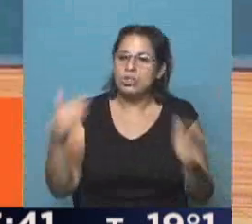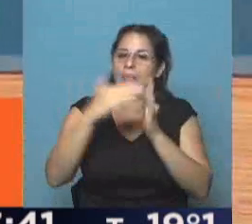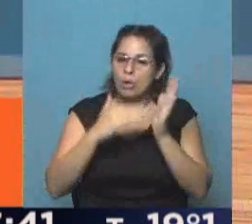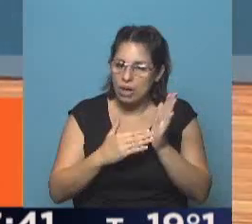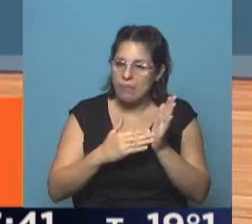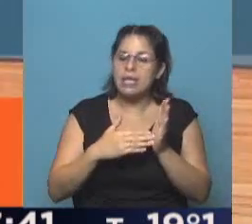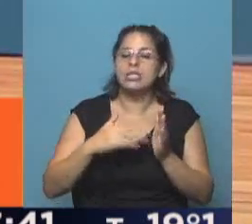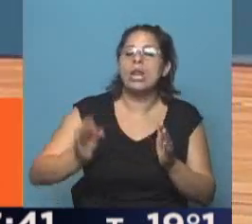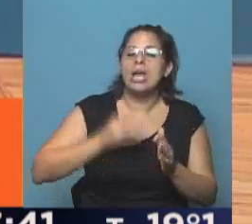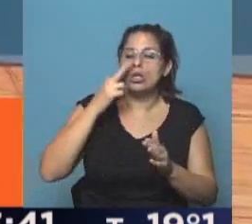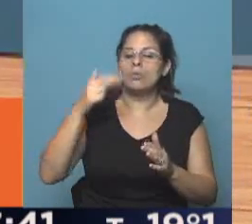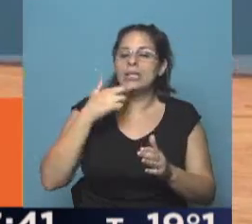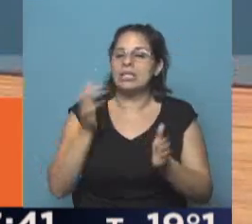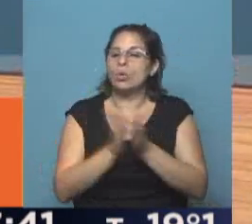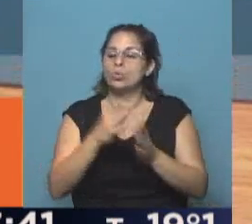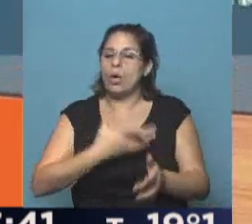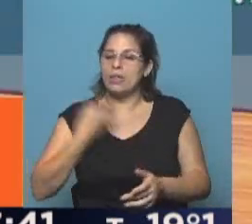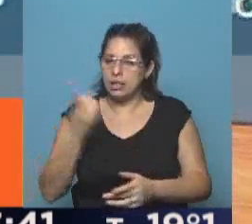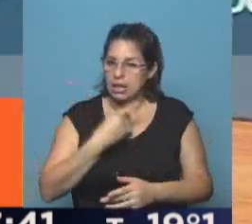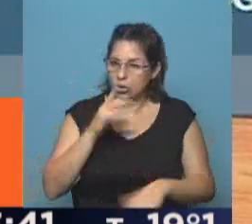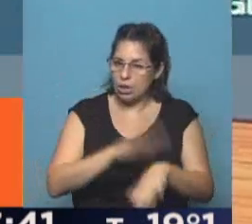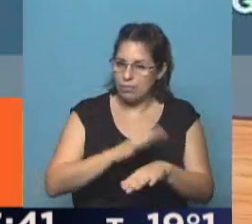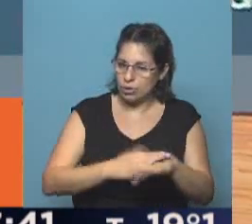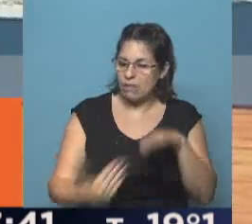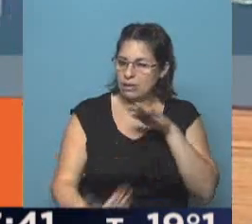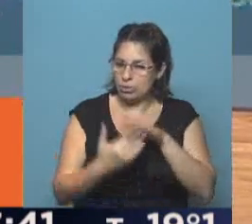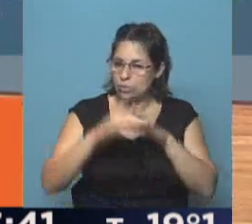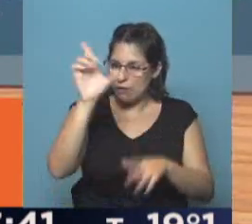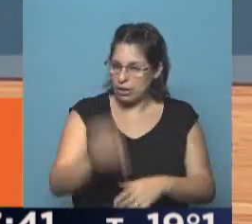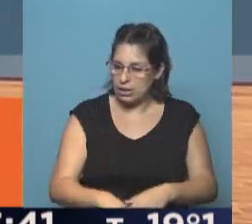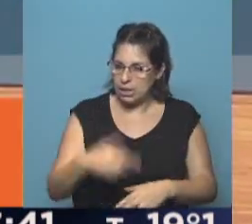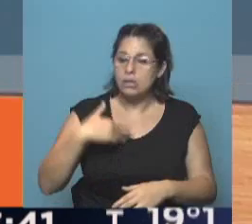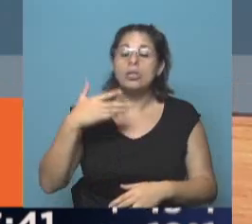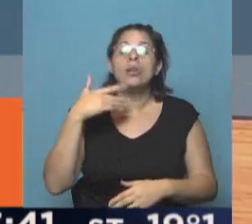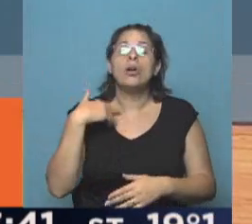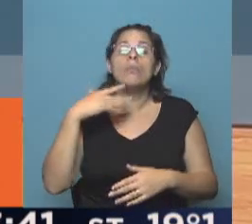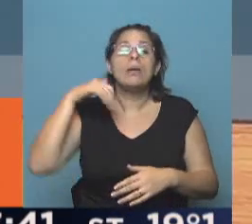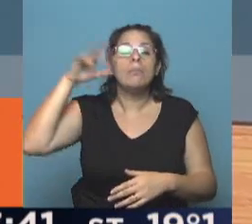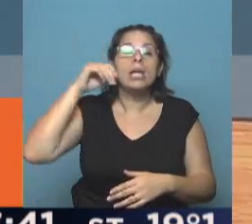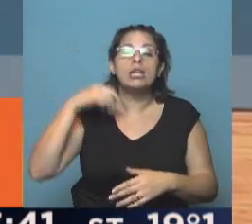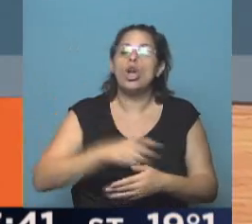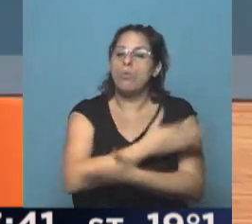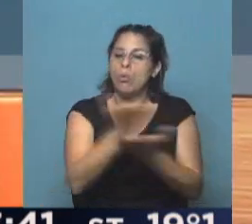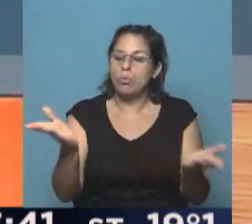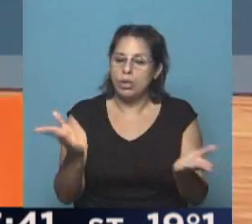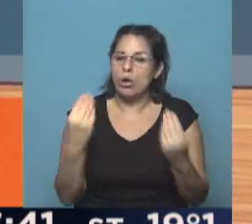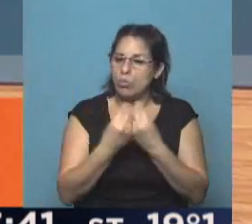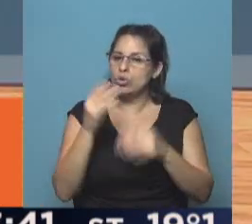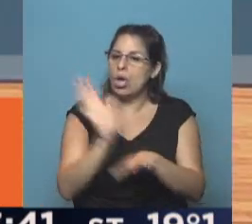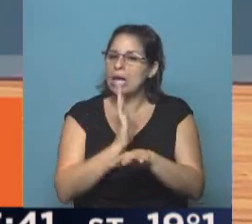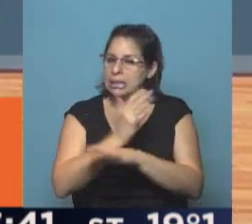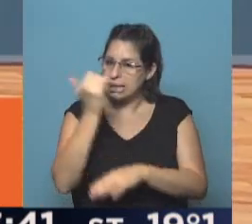Gustavo Mossi. Está también el responsable, el titular del Sistema Federal de Medios y Contenidos Públicos, Hernán Lombardi, y muchísimos artistas, como decíamos.